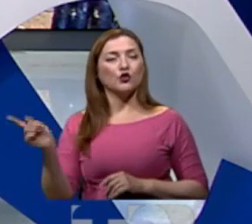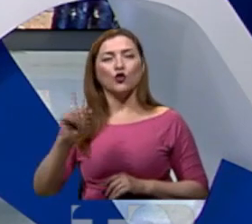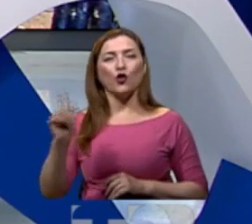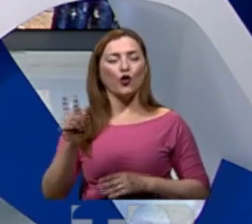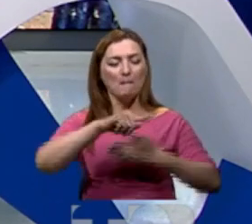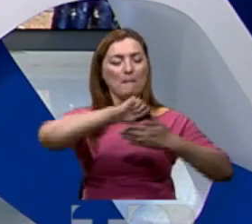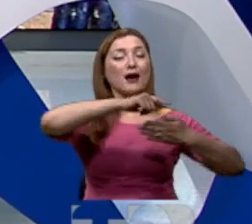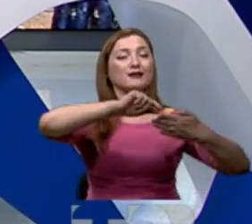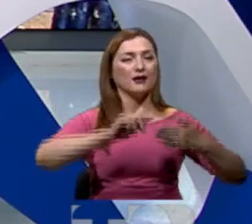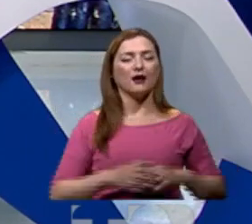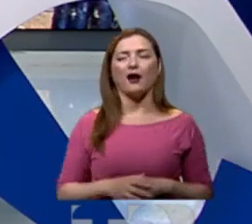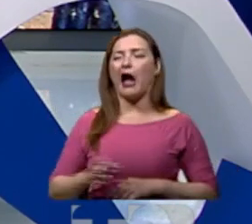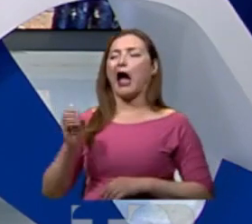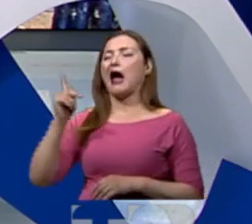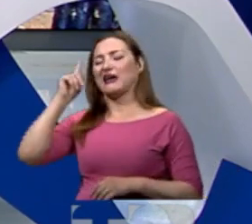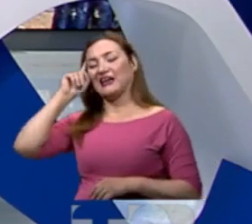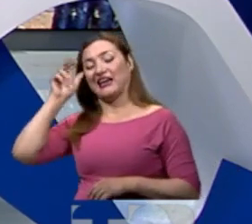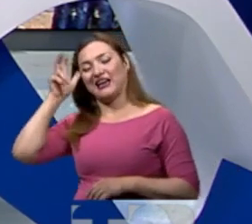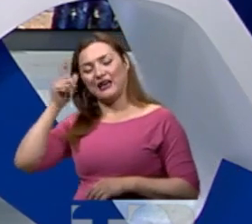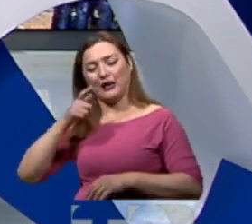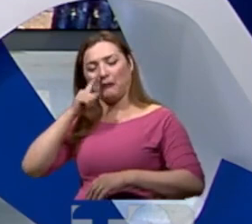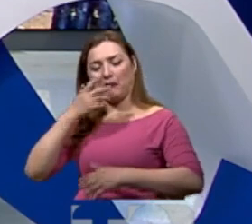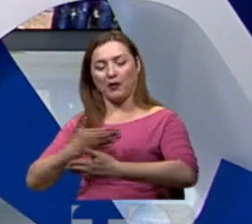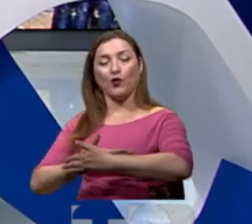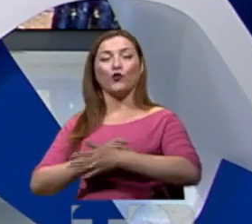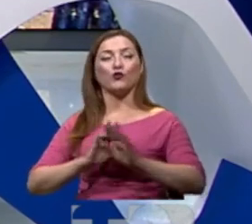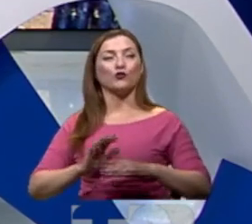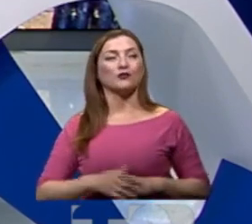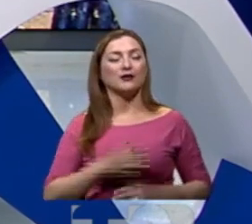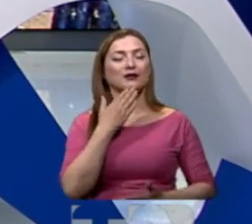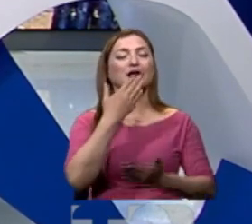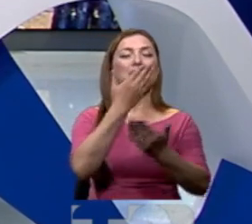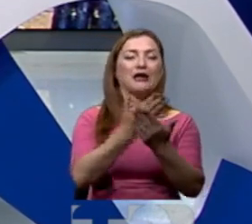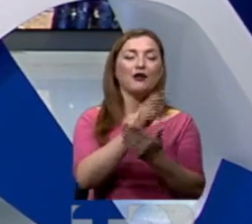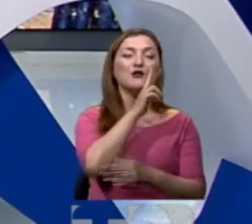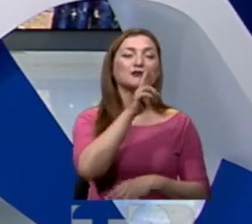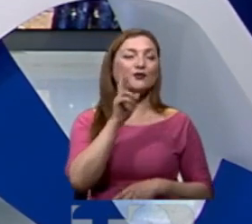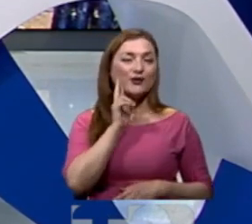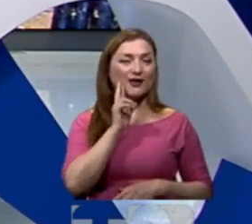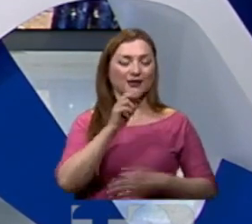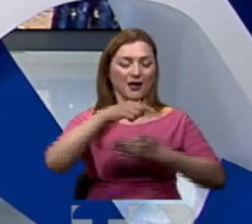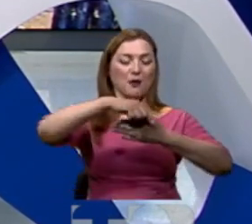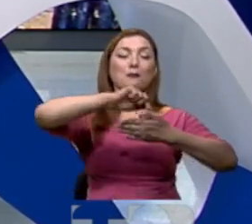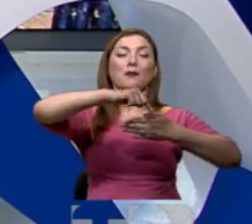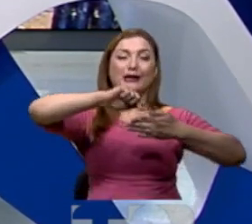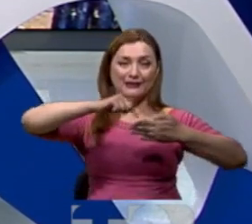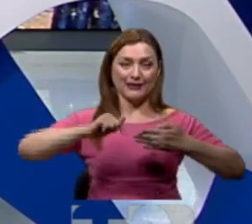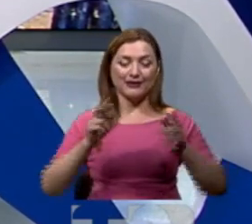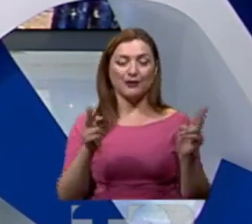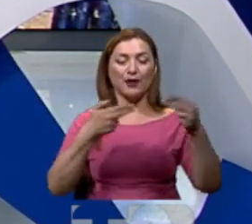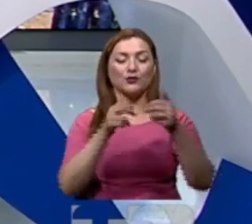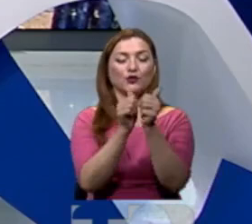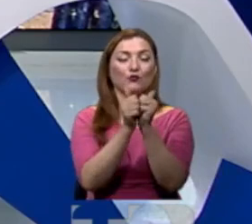Yo juraba que era guagua. Me entregaron, me dijeron, toma, llévale esto a Albertito, por gracias favor, a don de la posada Rafa del Chagra. Gracias y a toda la familia. Eran unas empanaditas. Y el Departamento